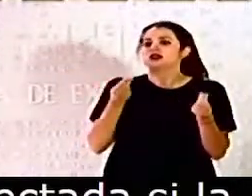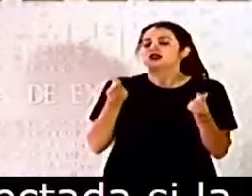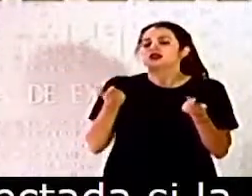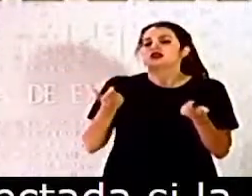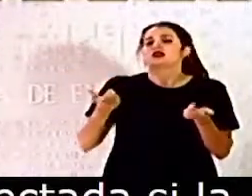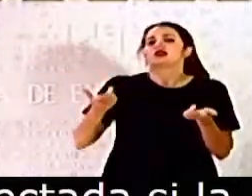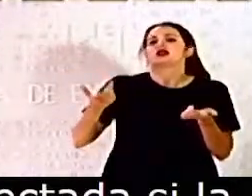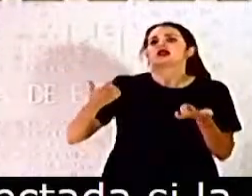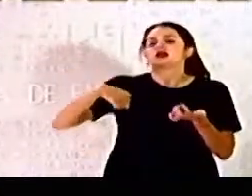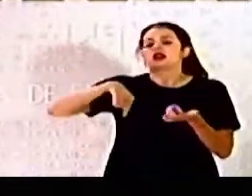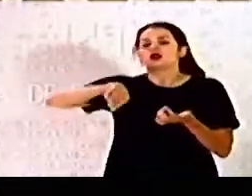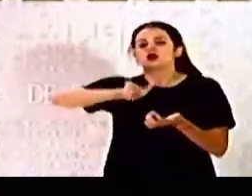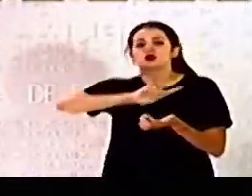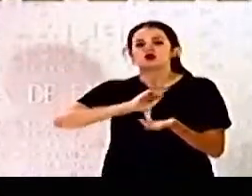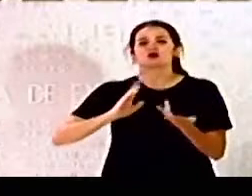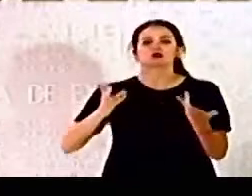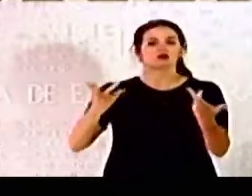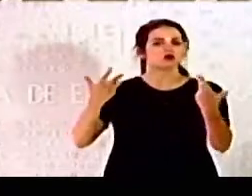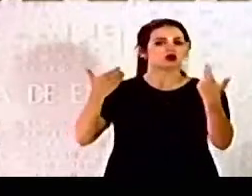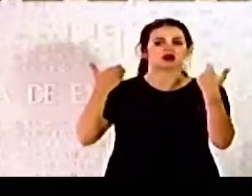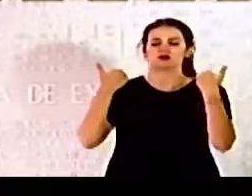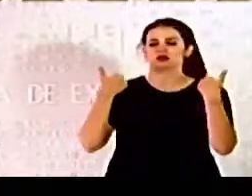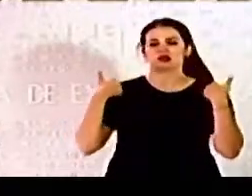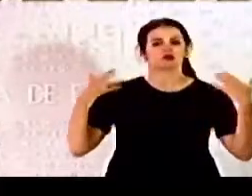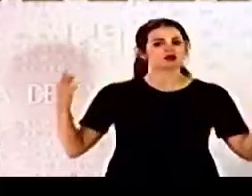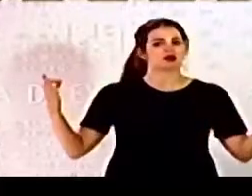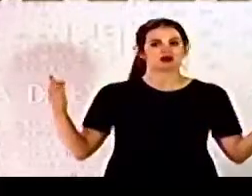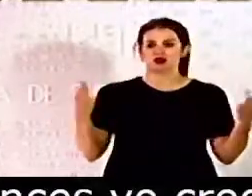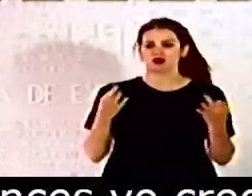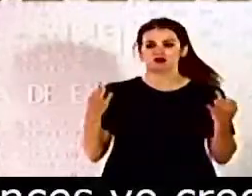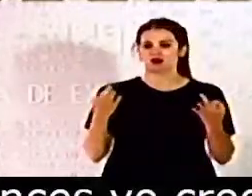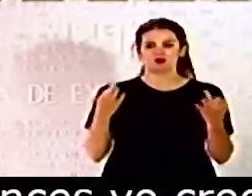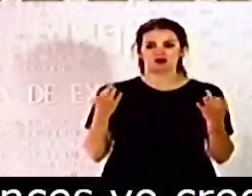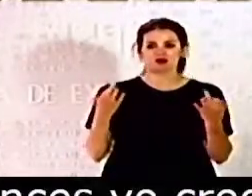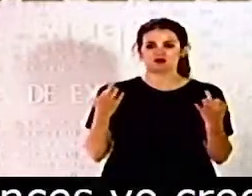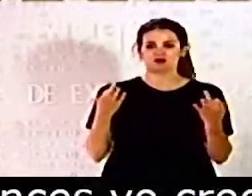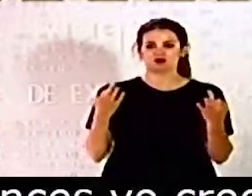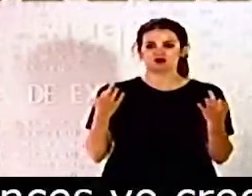ejercer la responsabilidad en la primera persona del plural,